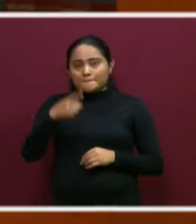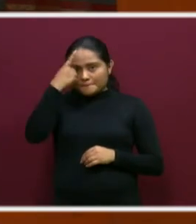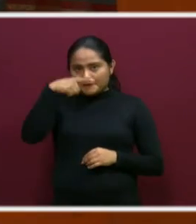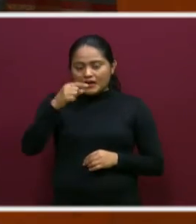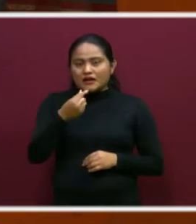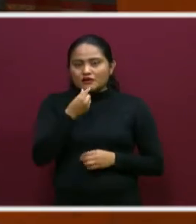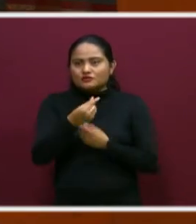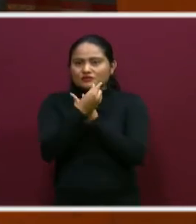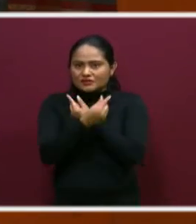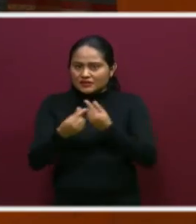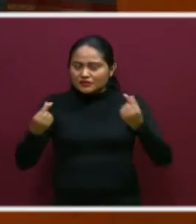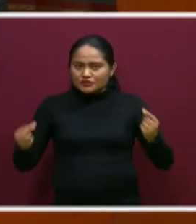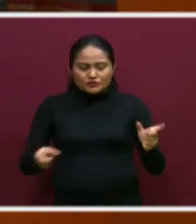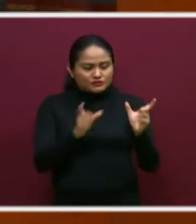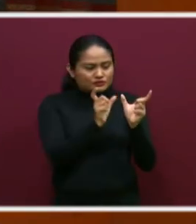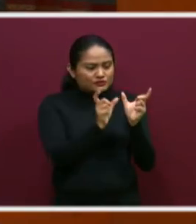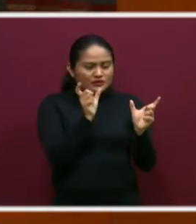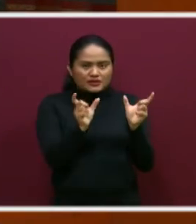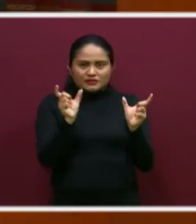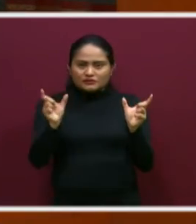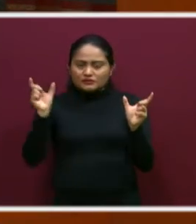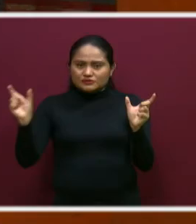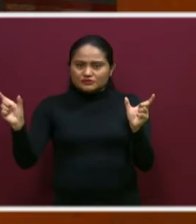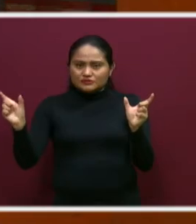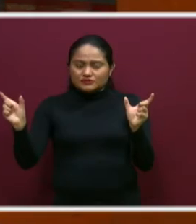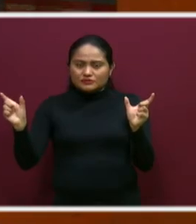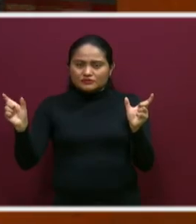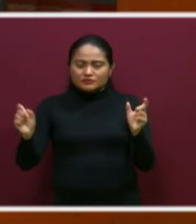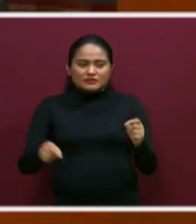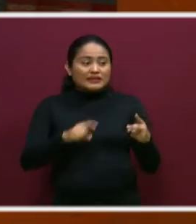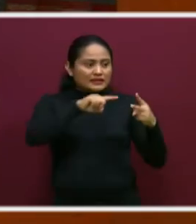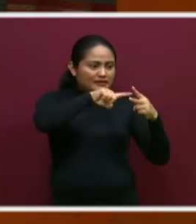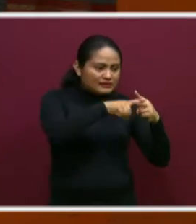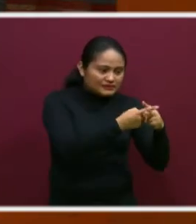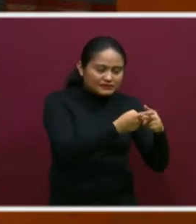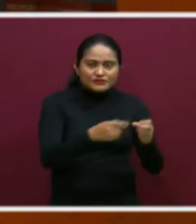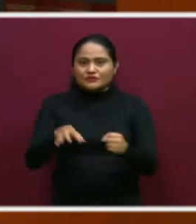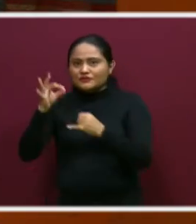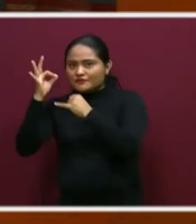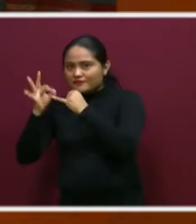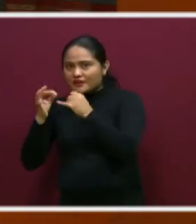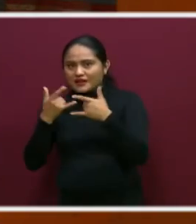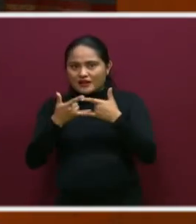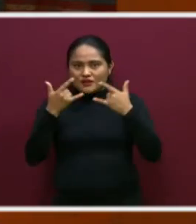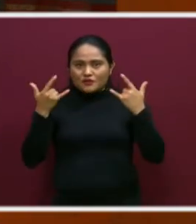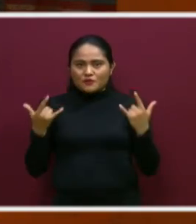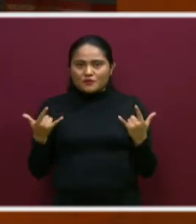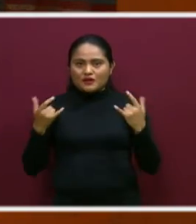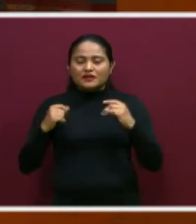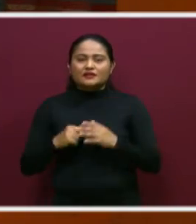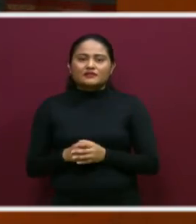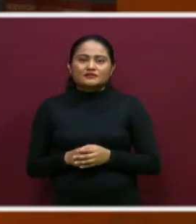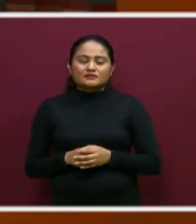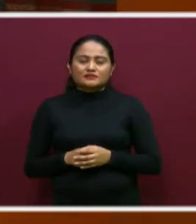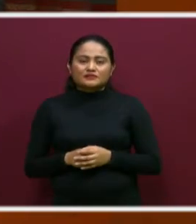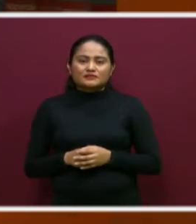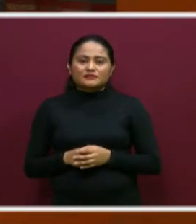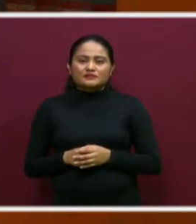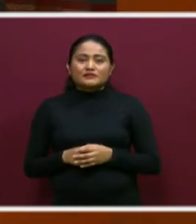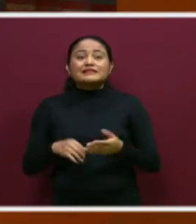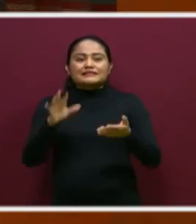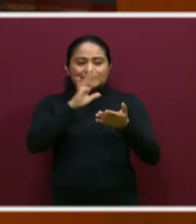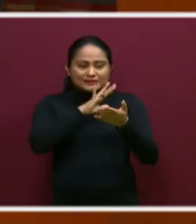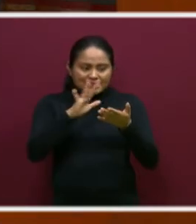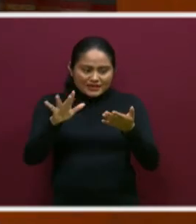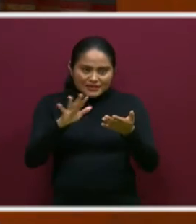desde desde el principio hasta el fin toda la estructura del cuento se leerán textos didácticos con los niños se